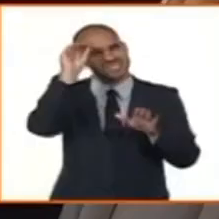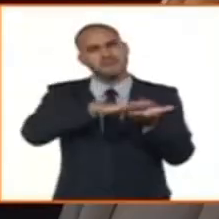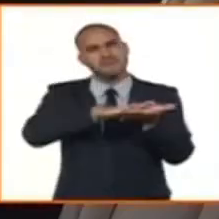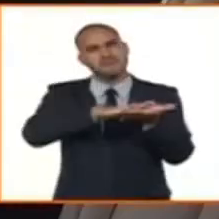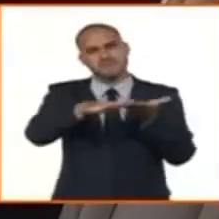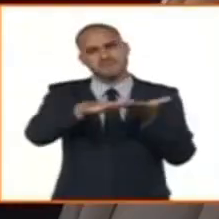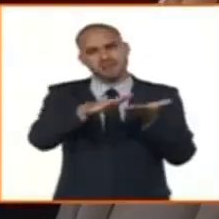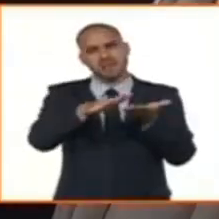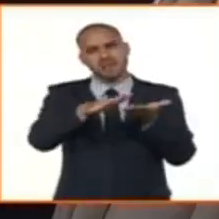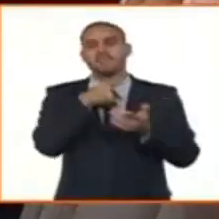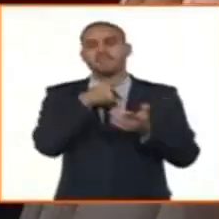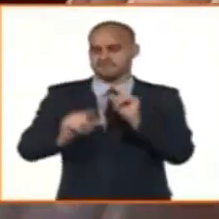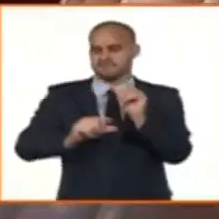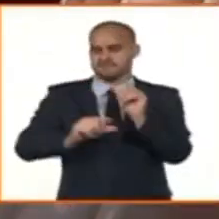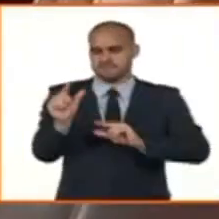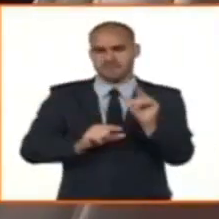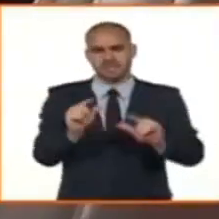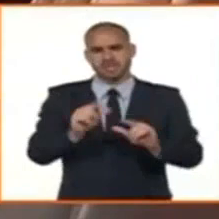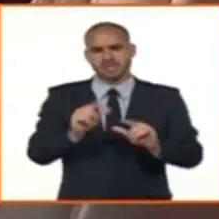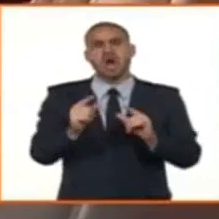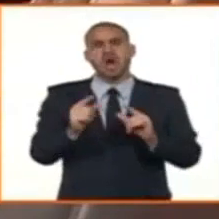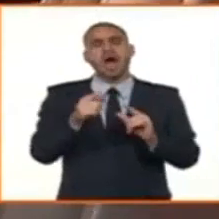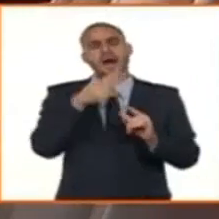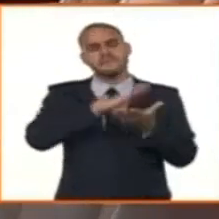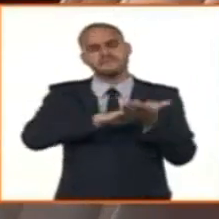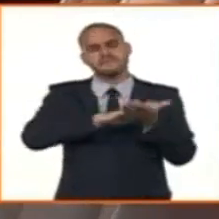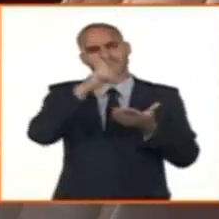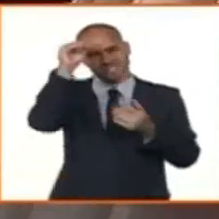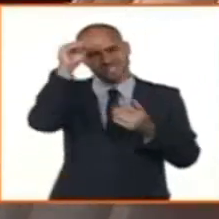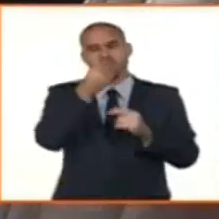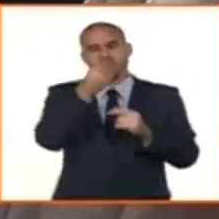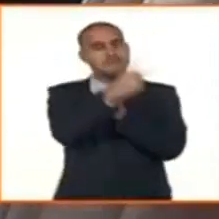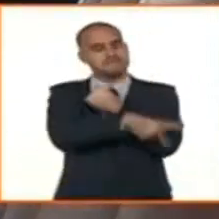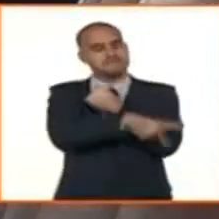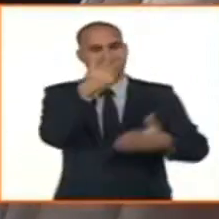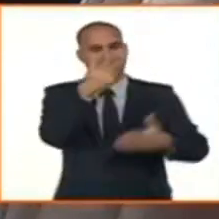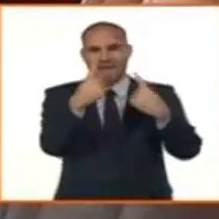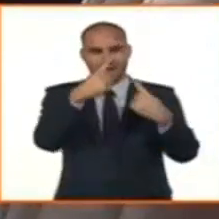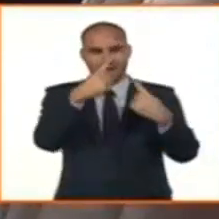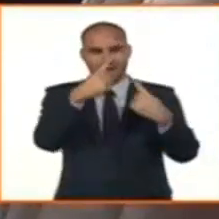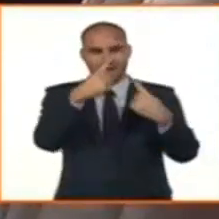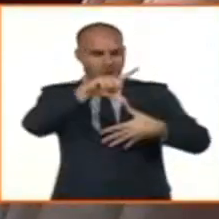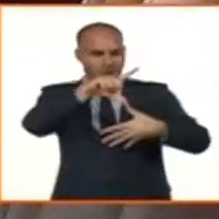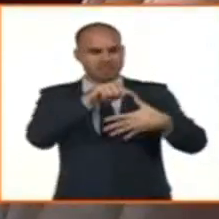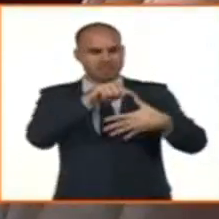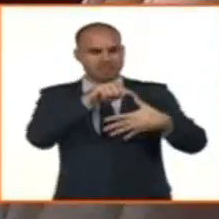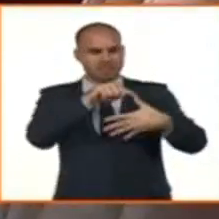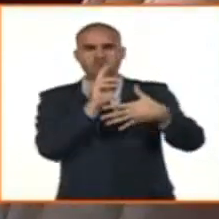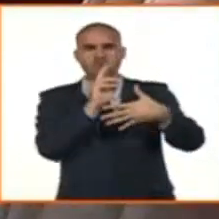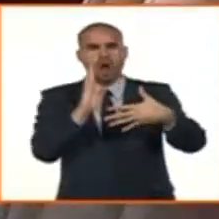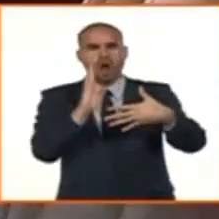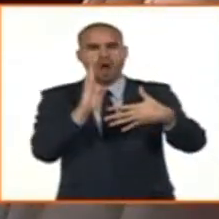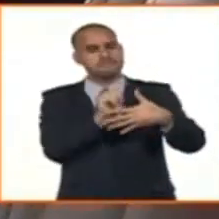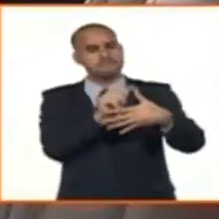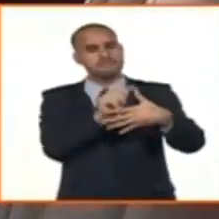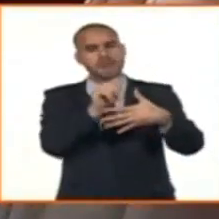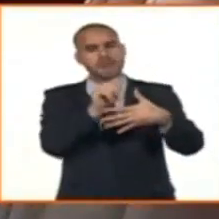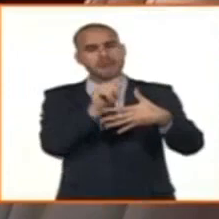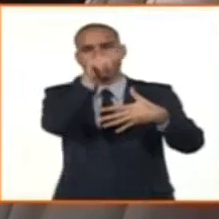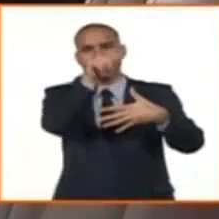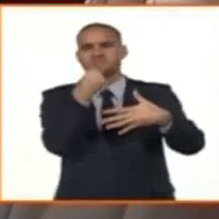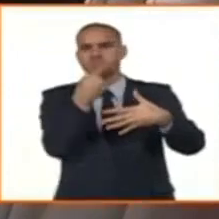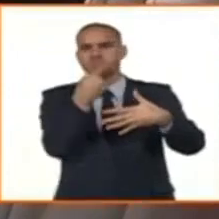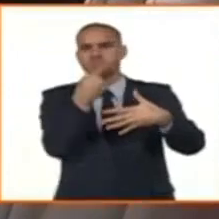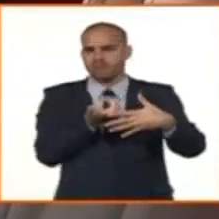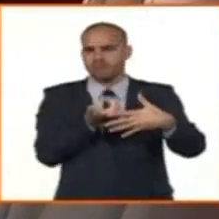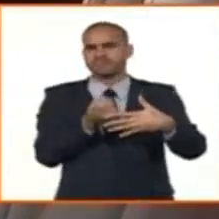ciudadanos cubanos por algunos países de nuestra región, del flujo de cubanos en situación irregular a través de